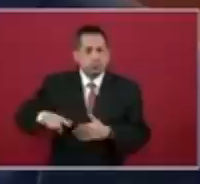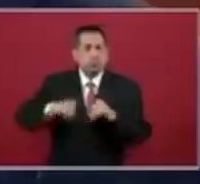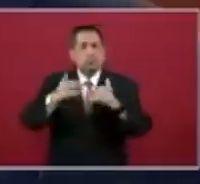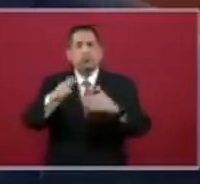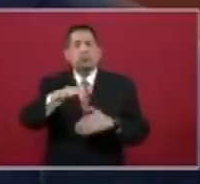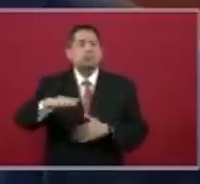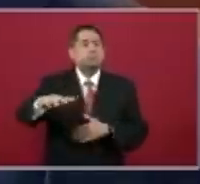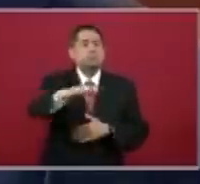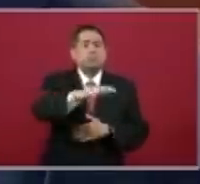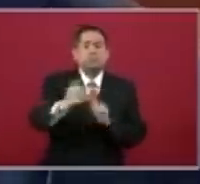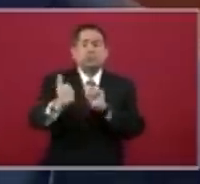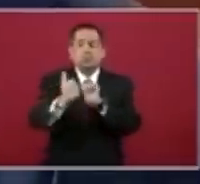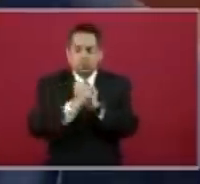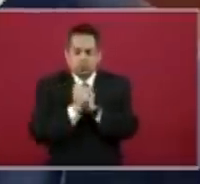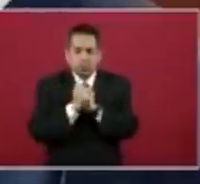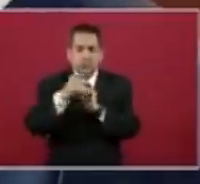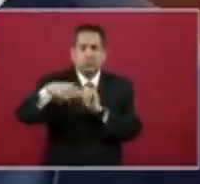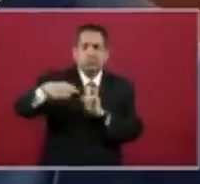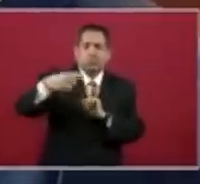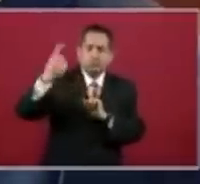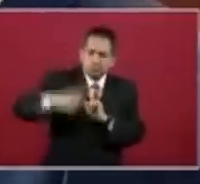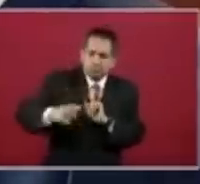pueblo y con el pueblo.